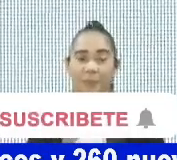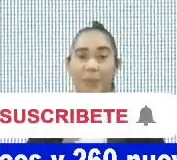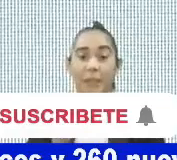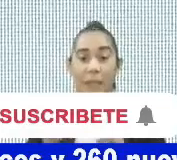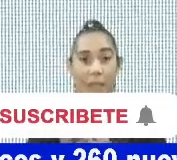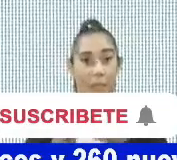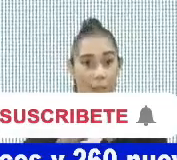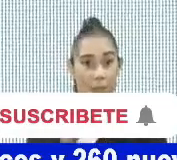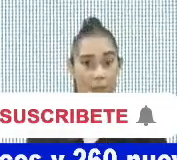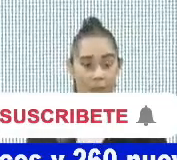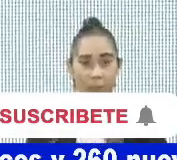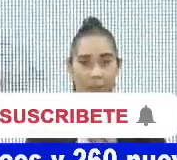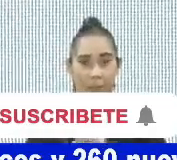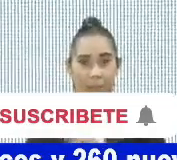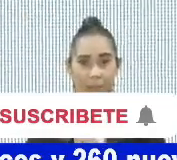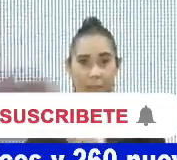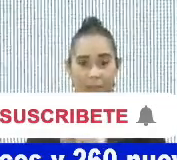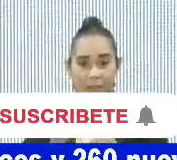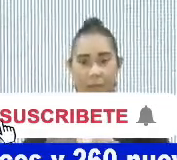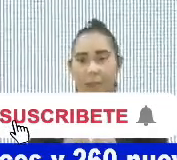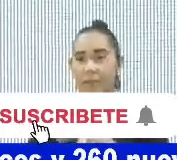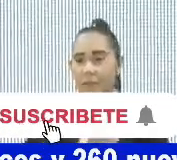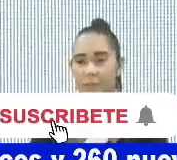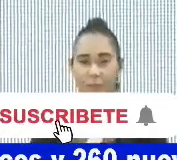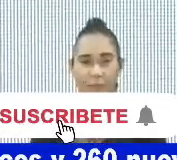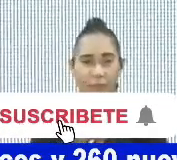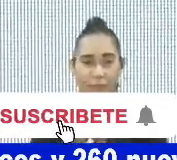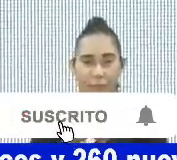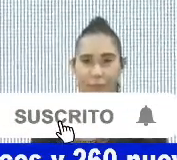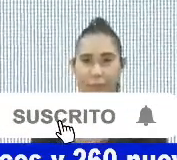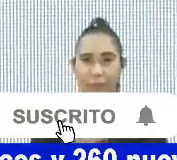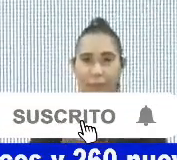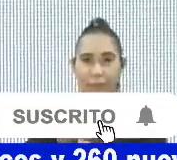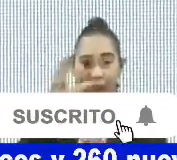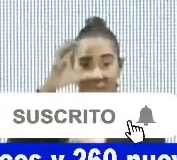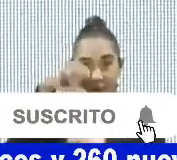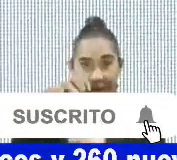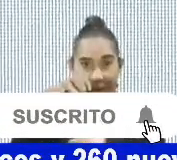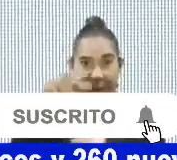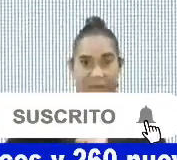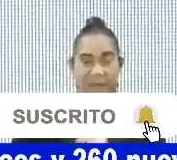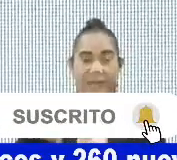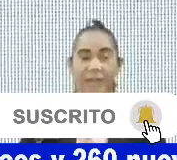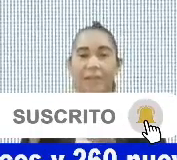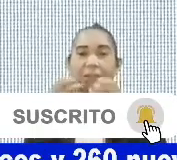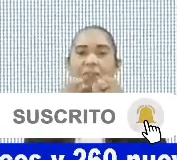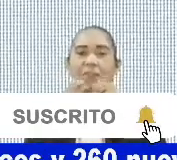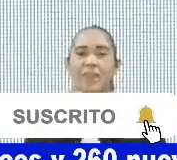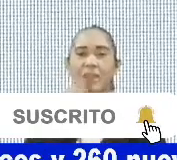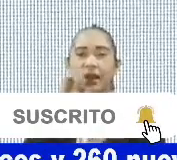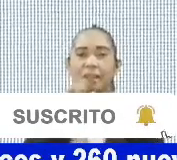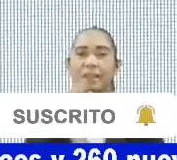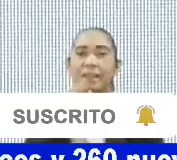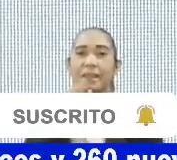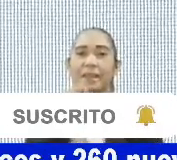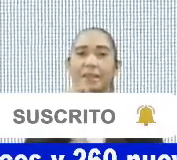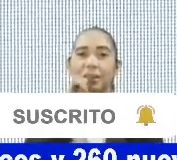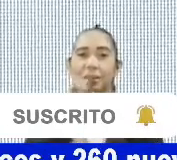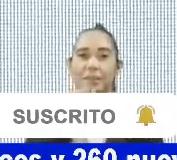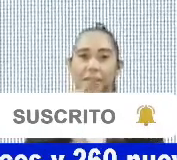Nuestra compañera de trabajo de pasillos en el Palacio Nacional, nuestra querida Scarlett